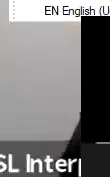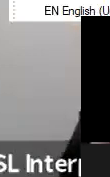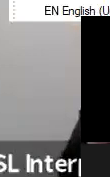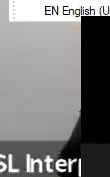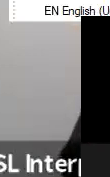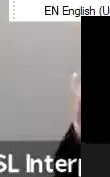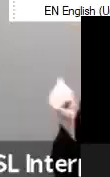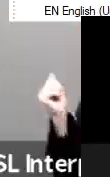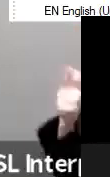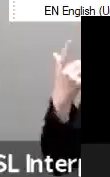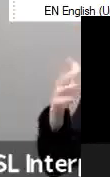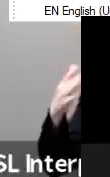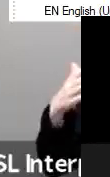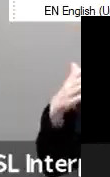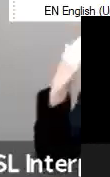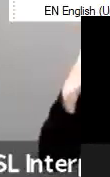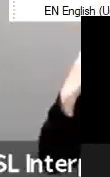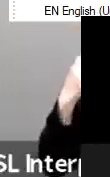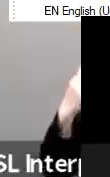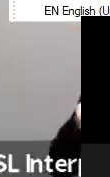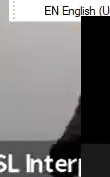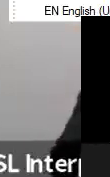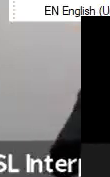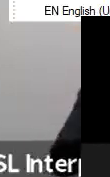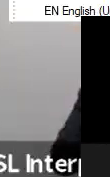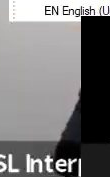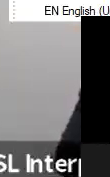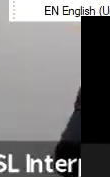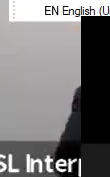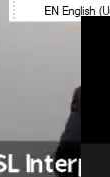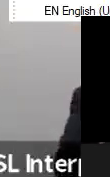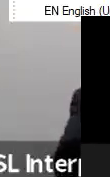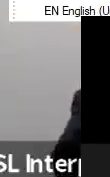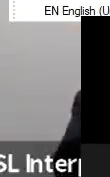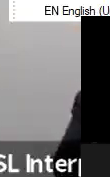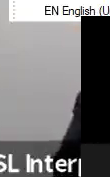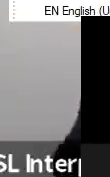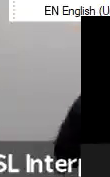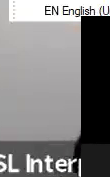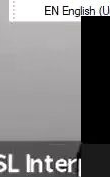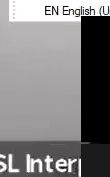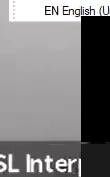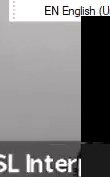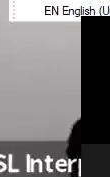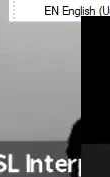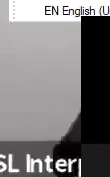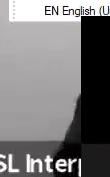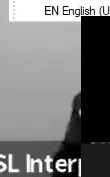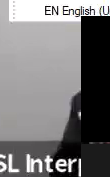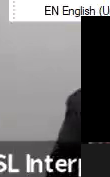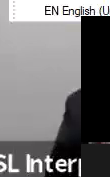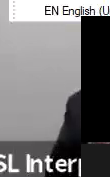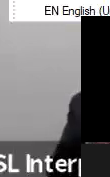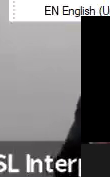quiero hacer señas sobre lo que ya saben todo el mundo, porque estamos siguiendo el número de casos, el número de infecciones en